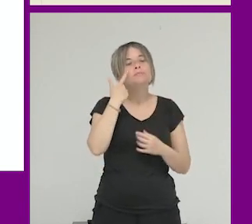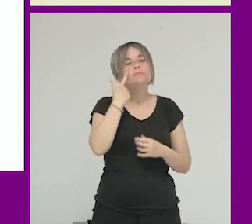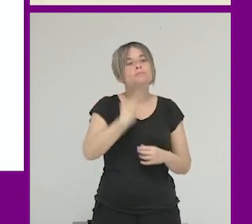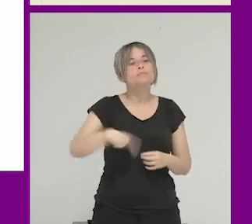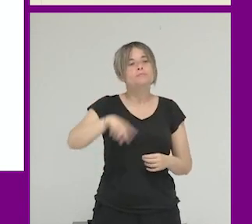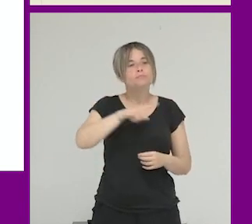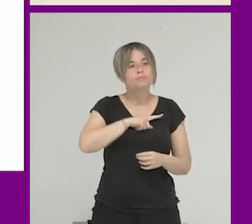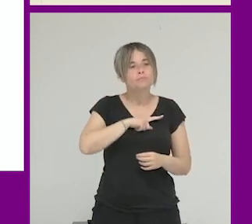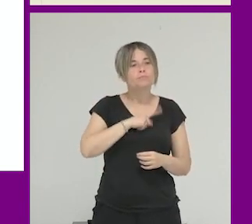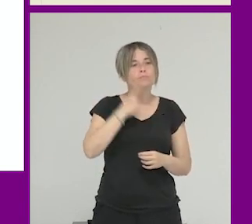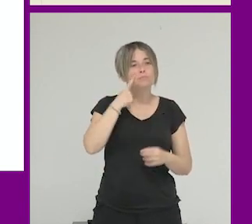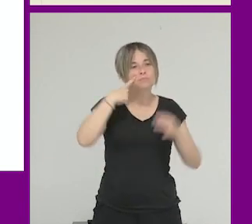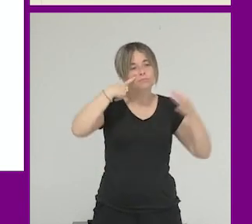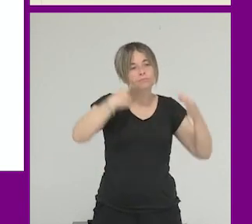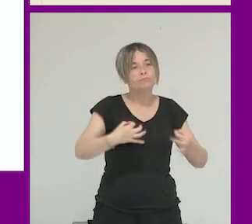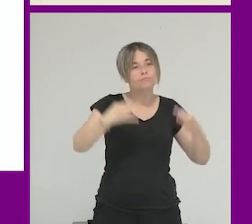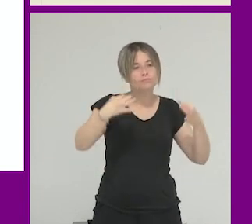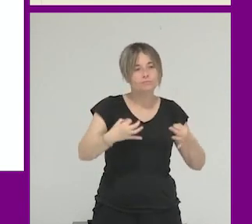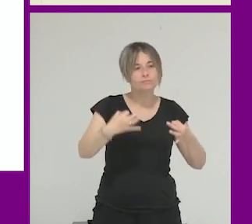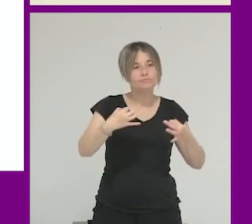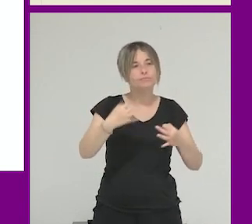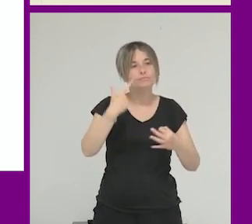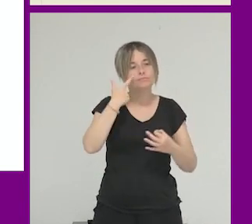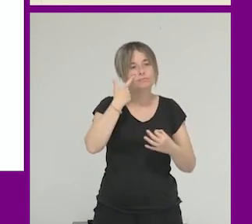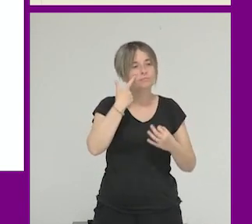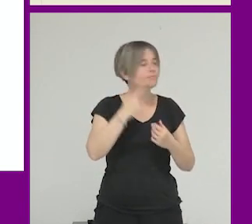gara gaiari,